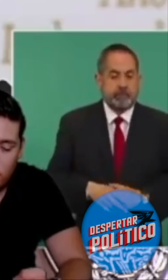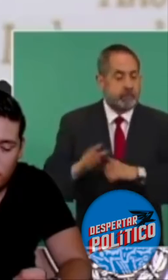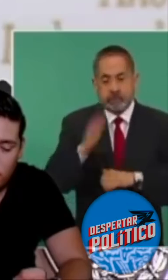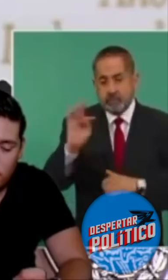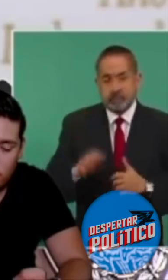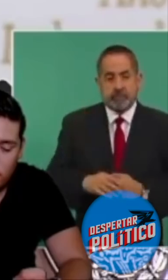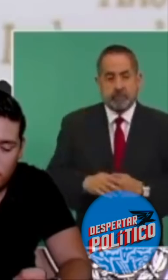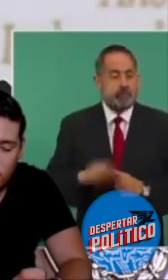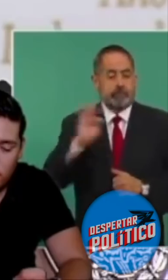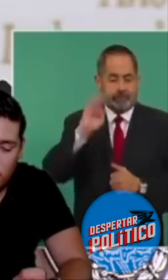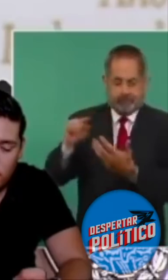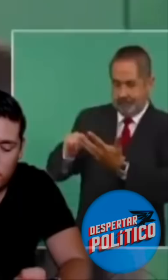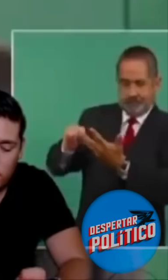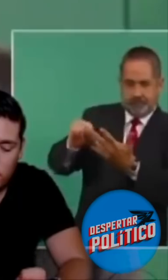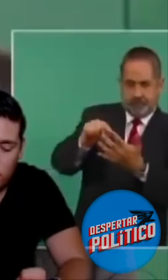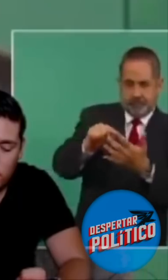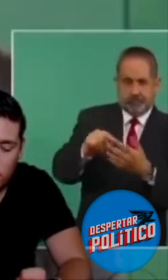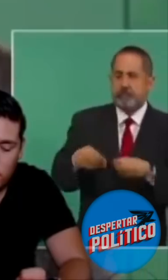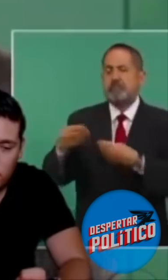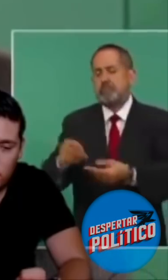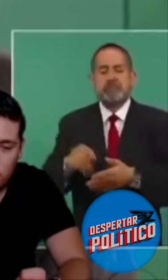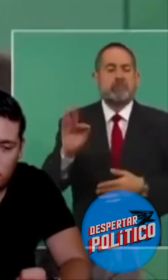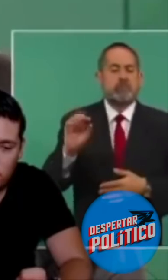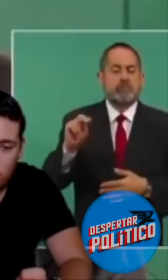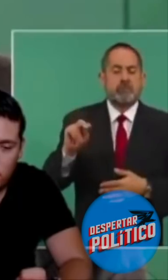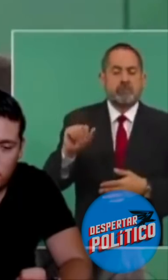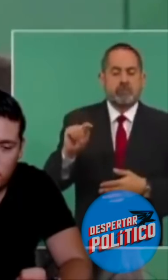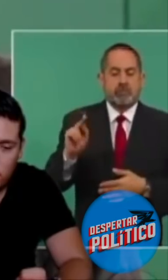Porque si estos bienes se los dejamos a Fonatur